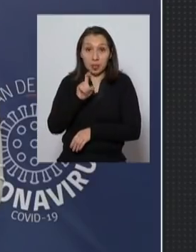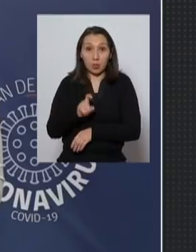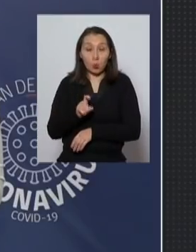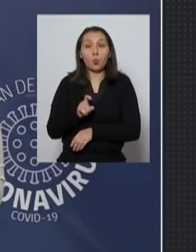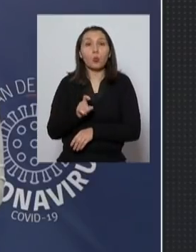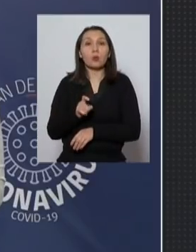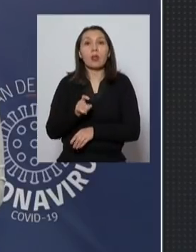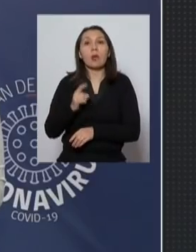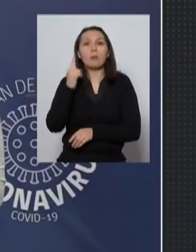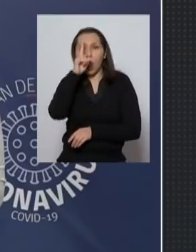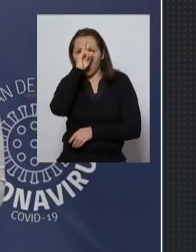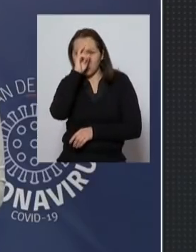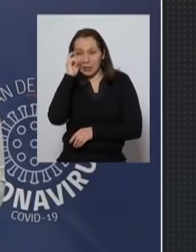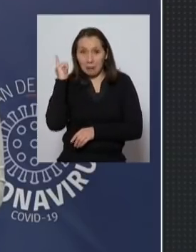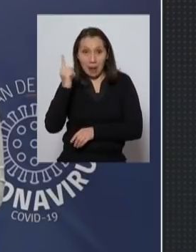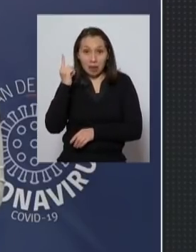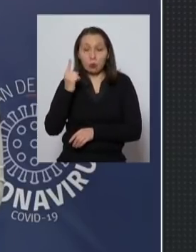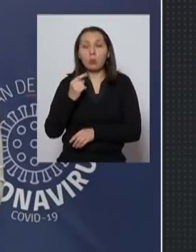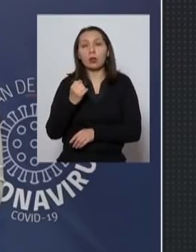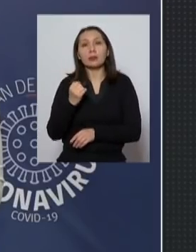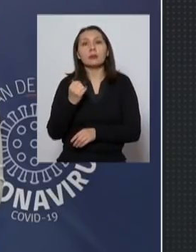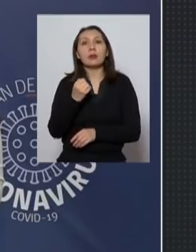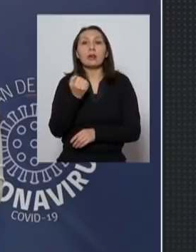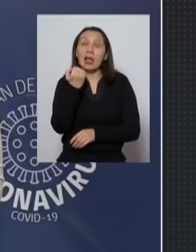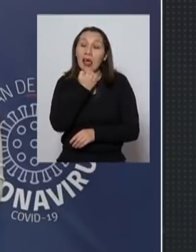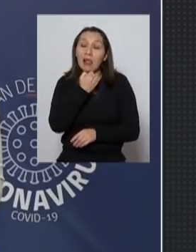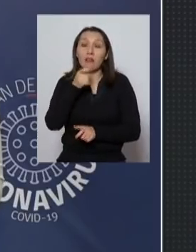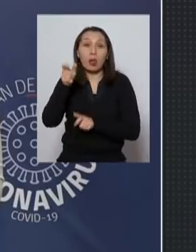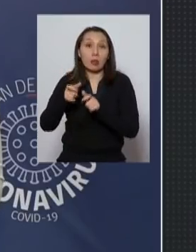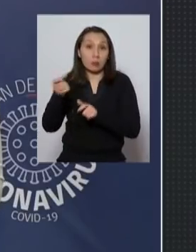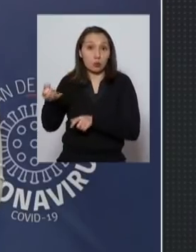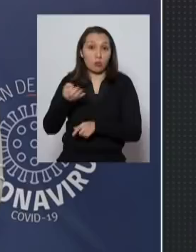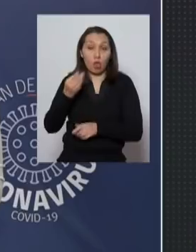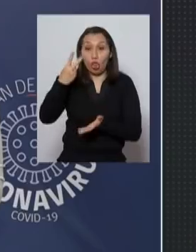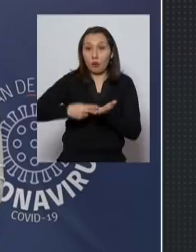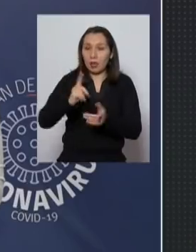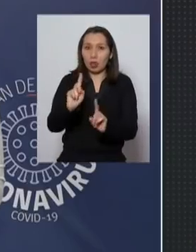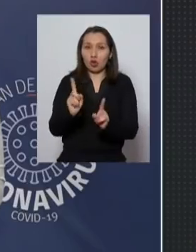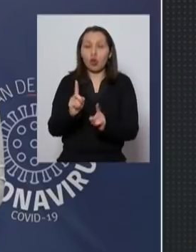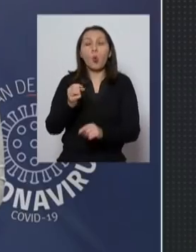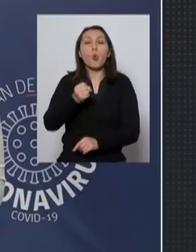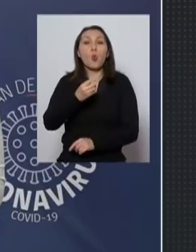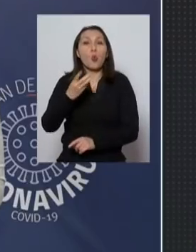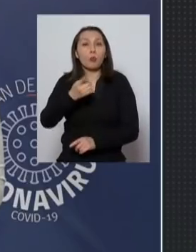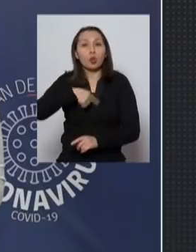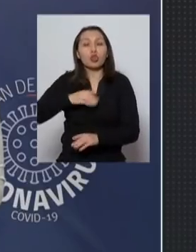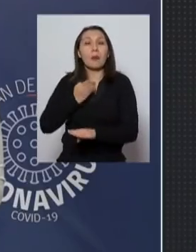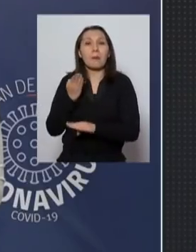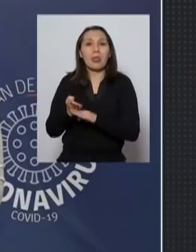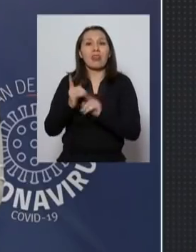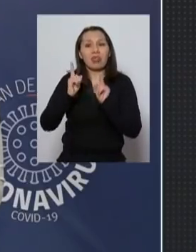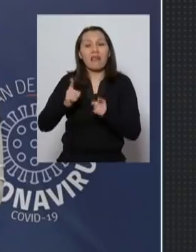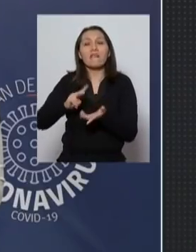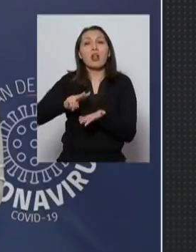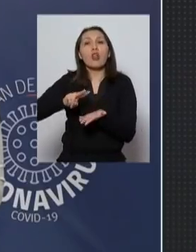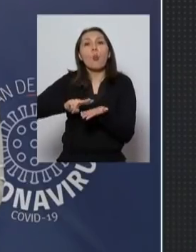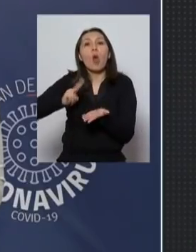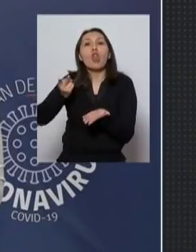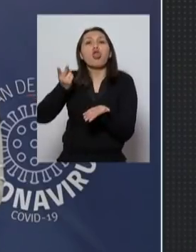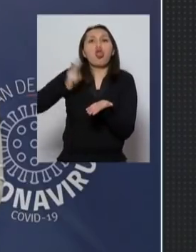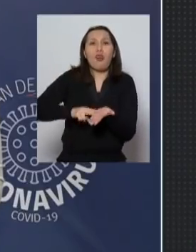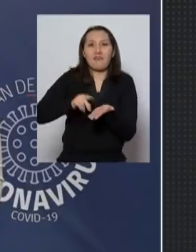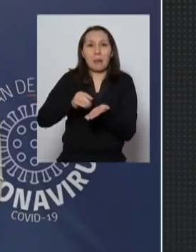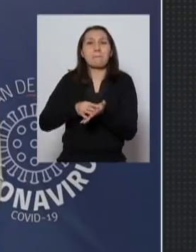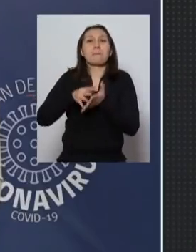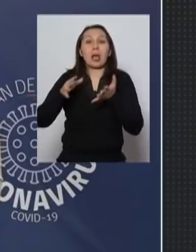los prestadores privados, corrijo, la cifra no es de 2.000, como usted menciona, es una cifra que nosotros hemos pedido que se duplique, lo que implica